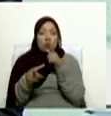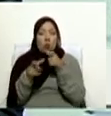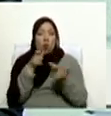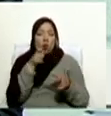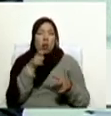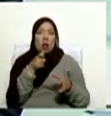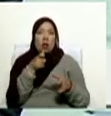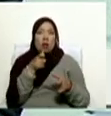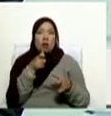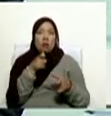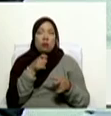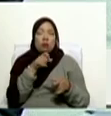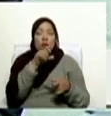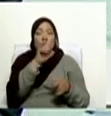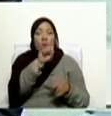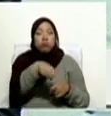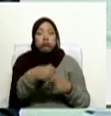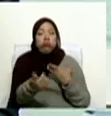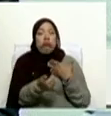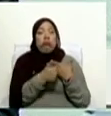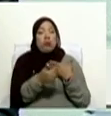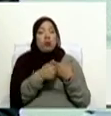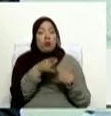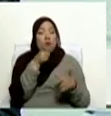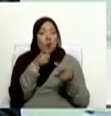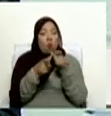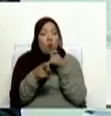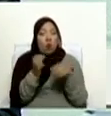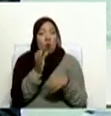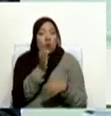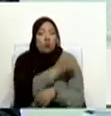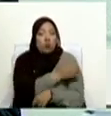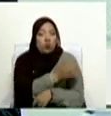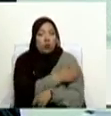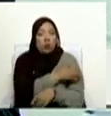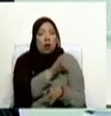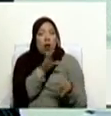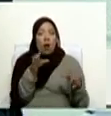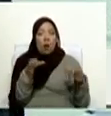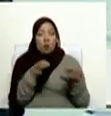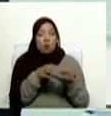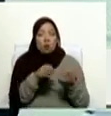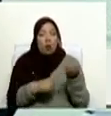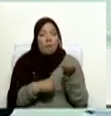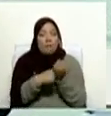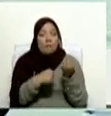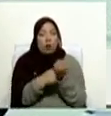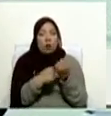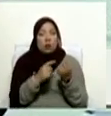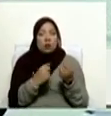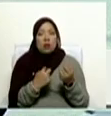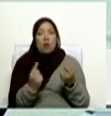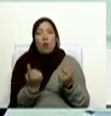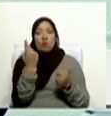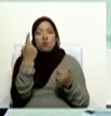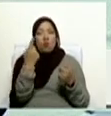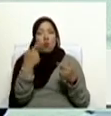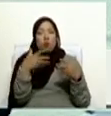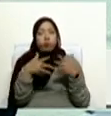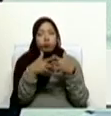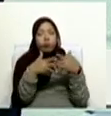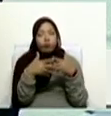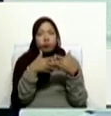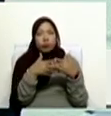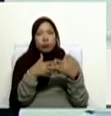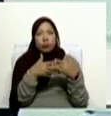consultivo por parte de estos que solo se apoyan de una sola cosa